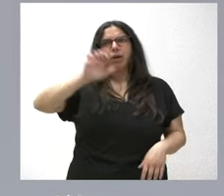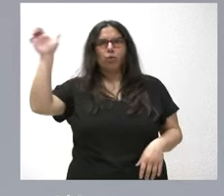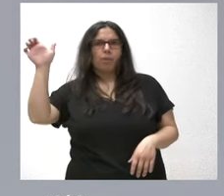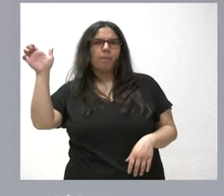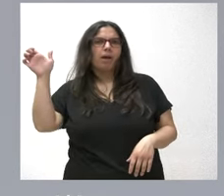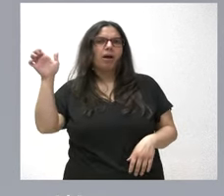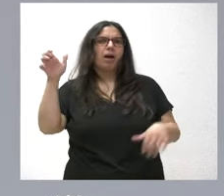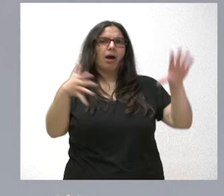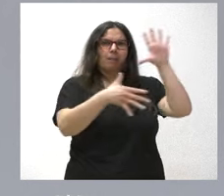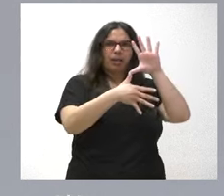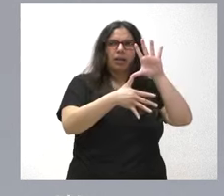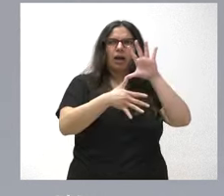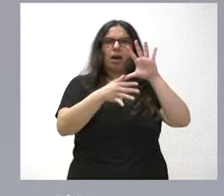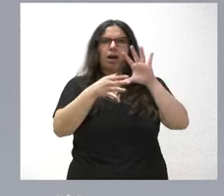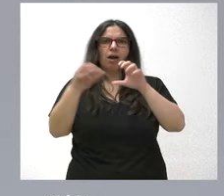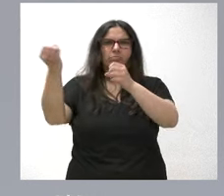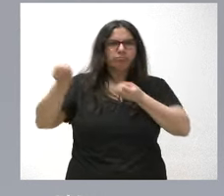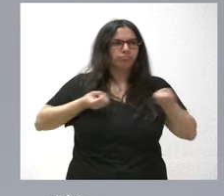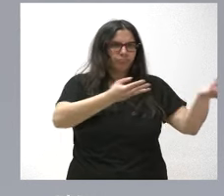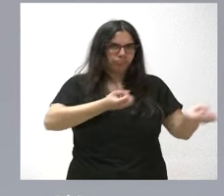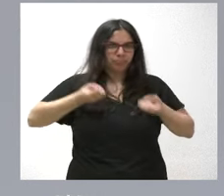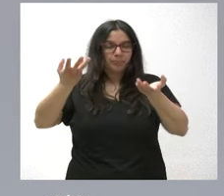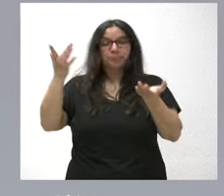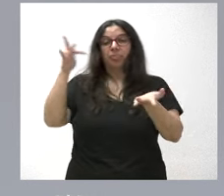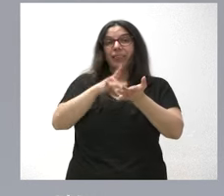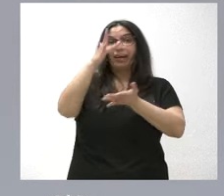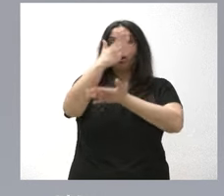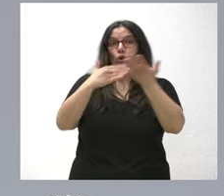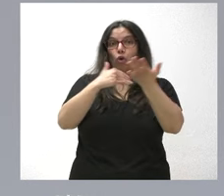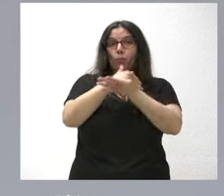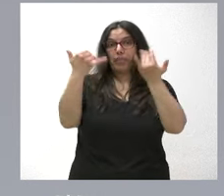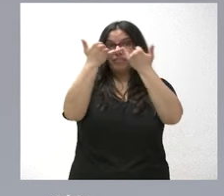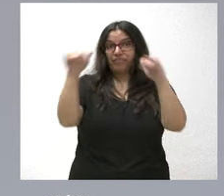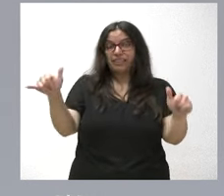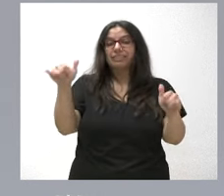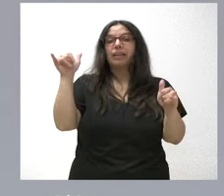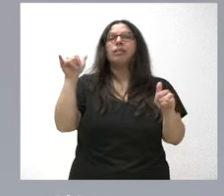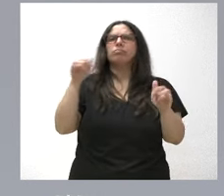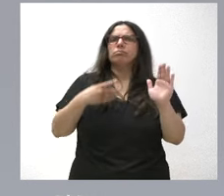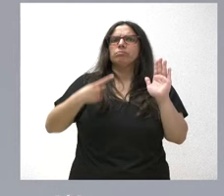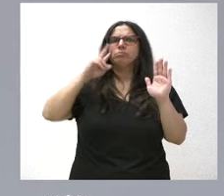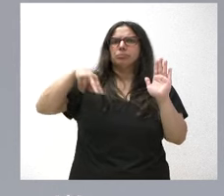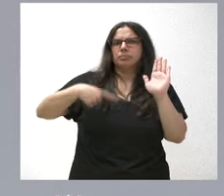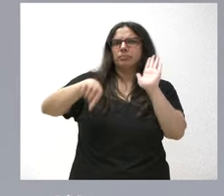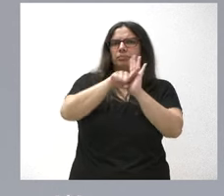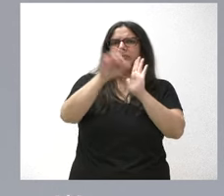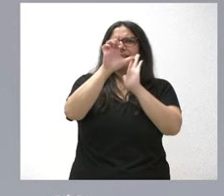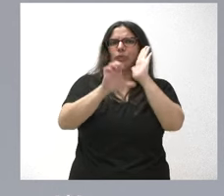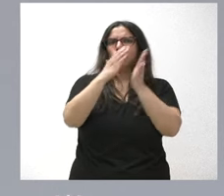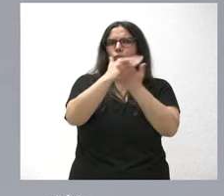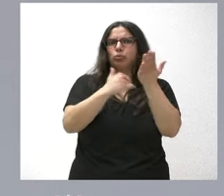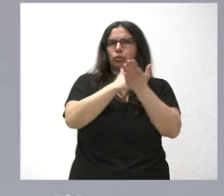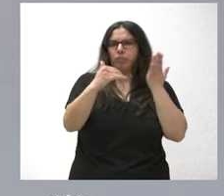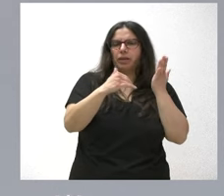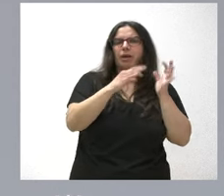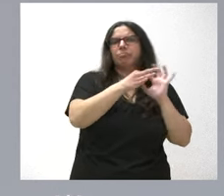y América. El Día de la Comunidad está recogido y reconocido en nuestro Estatuto de Autonomía y, asimismo, regulado por una